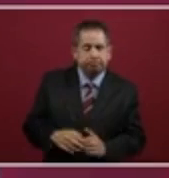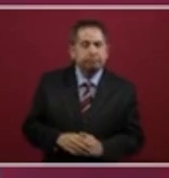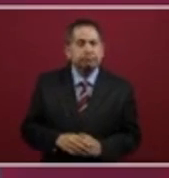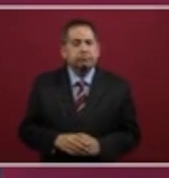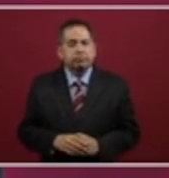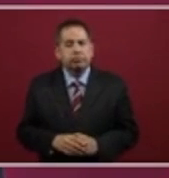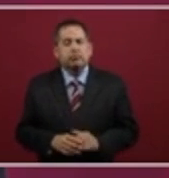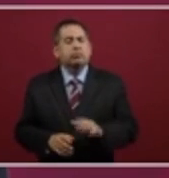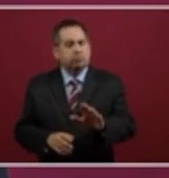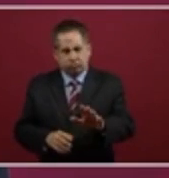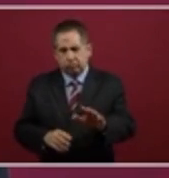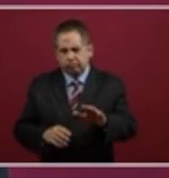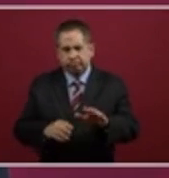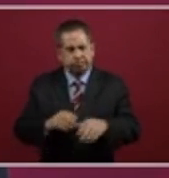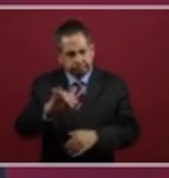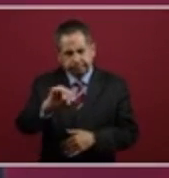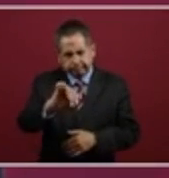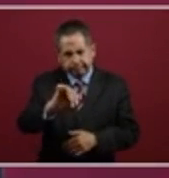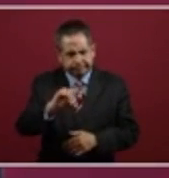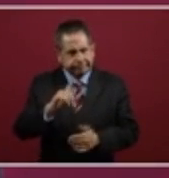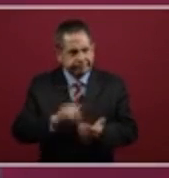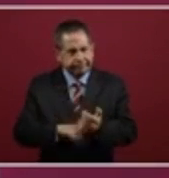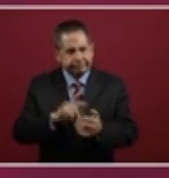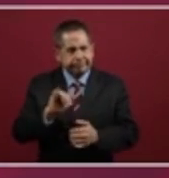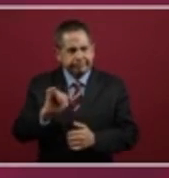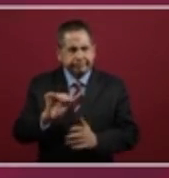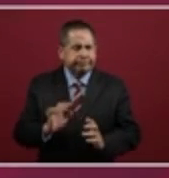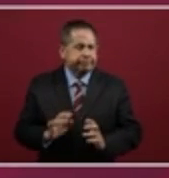Todo, sí, es